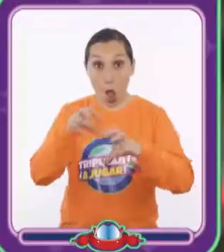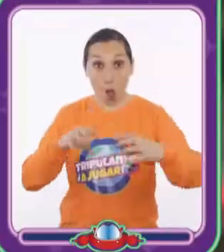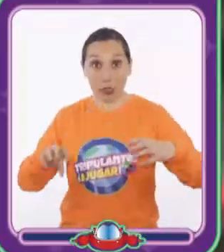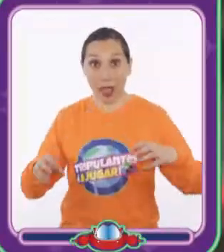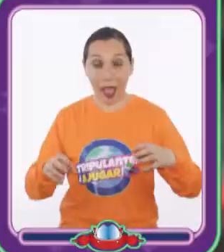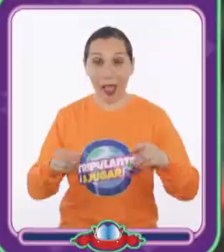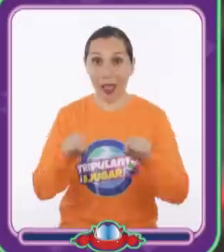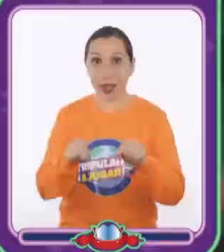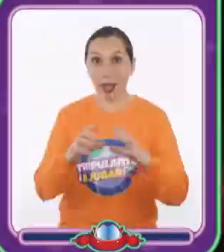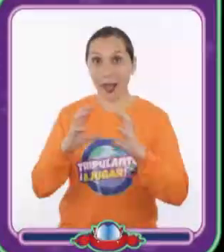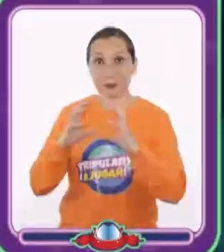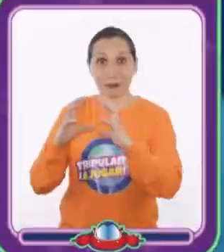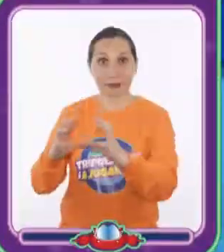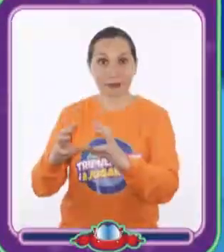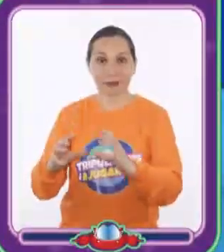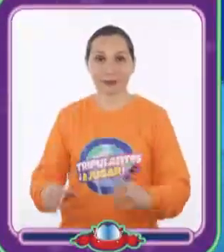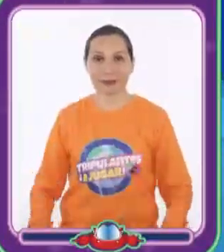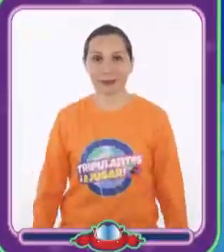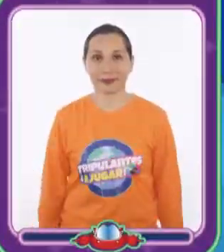Jugar a las pelotas.